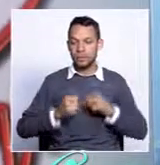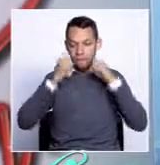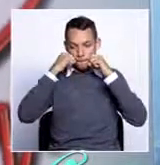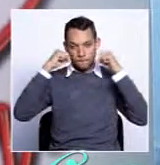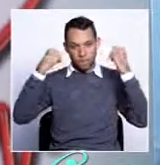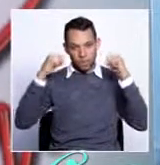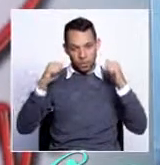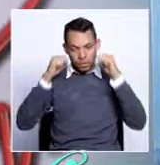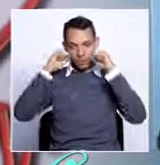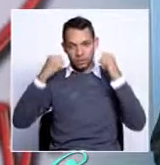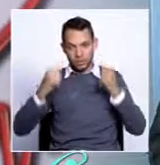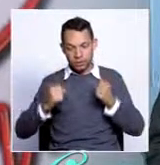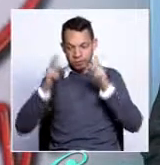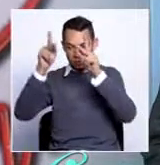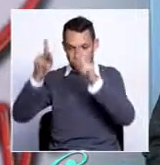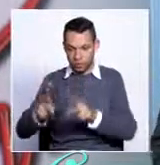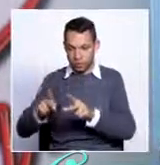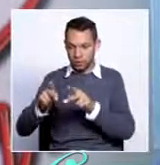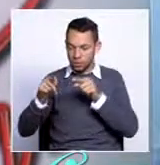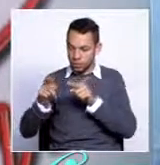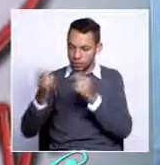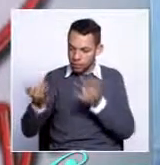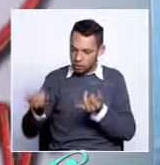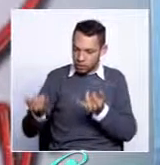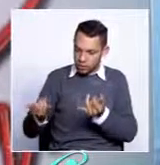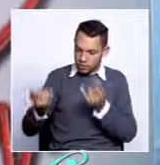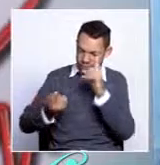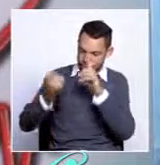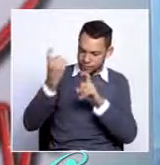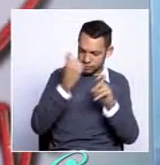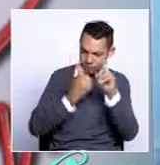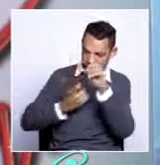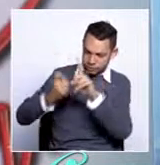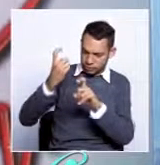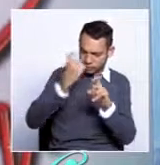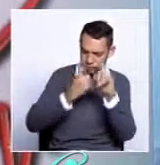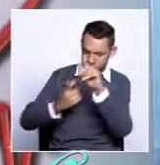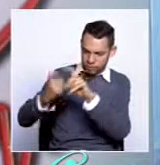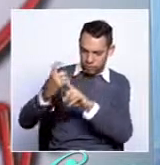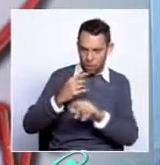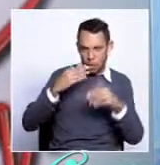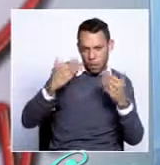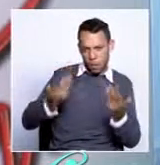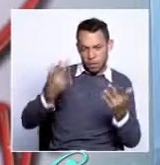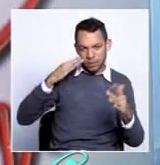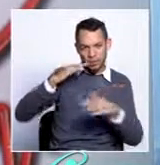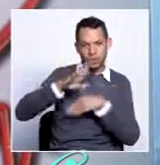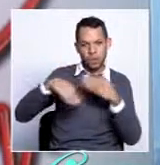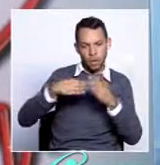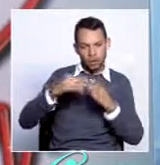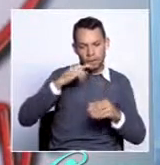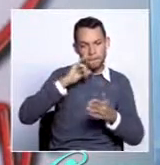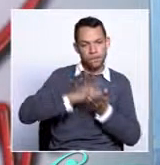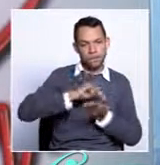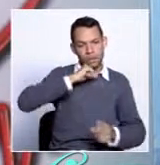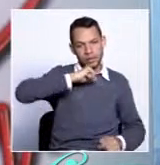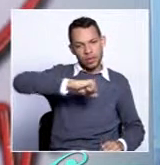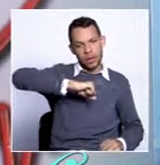señora hoy en la consulta que nos deja una gran reflexión todos tenemos el mismo derecho